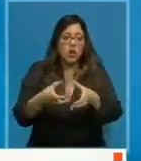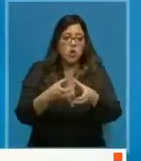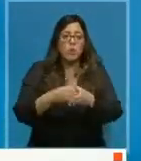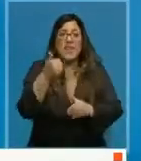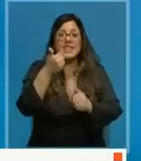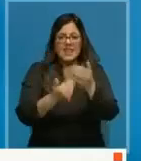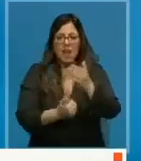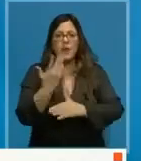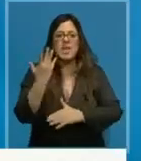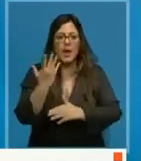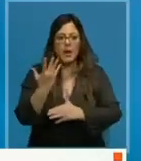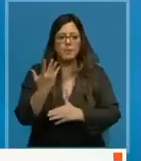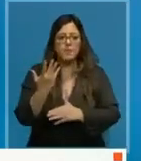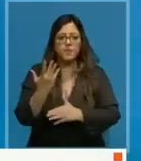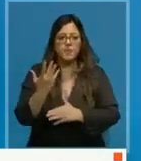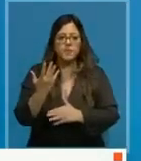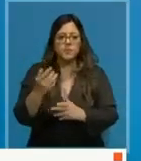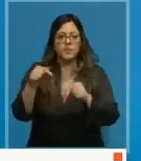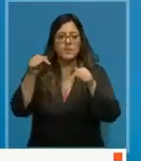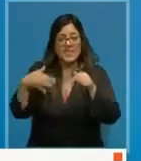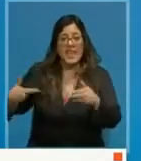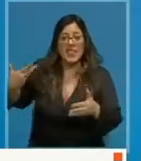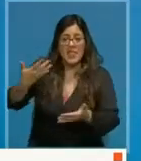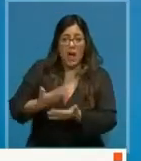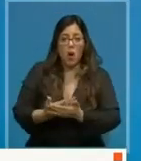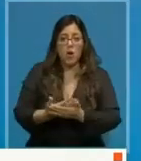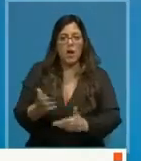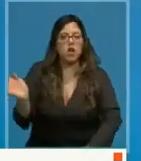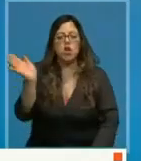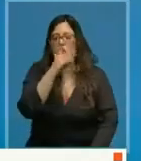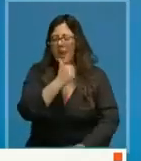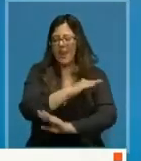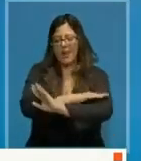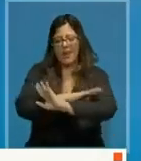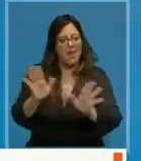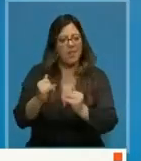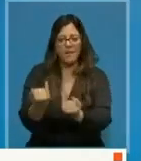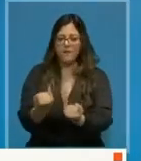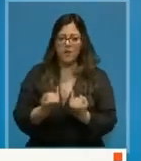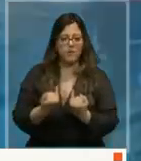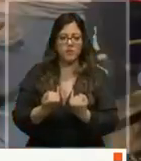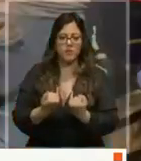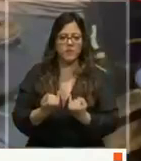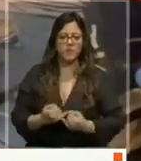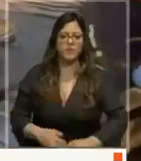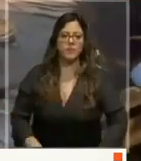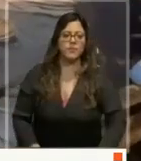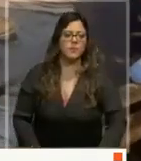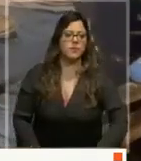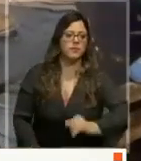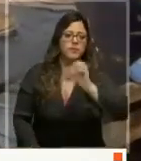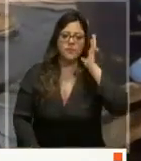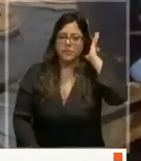mañana y hemos estado hasta esta hora sin ninguna información de ningún tipo.